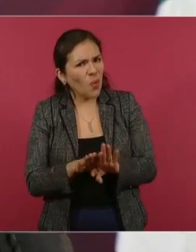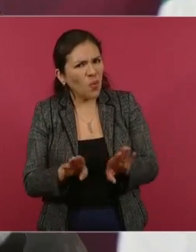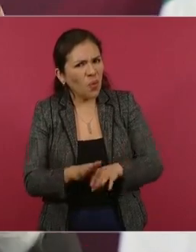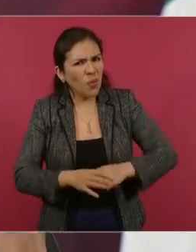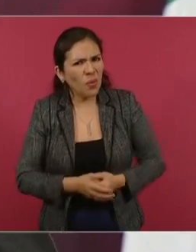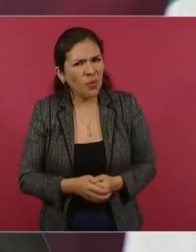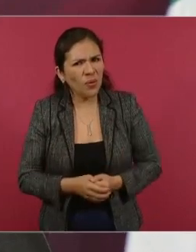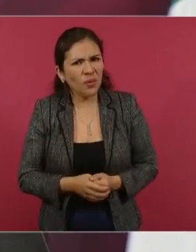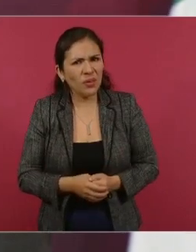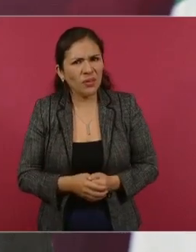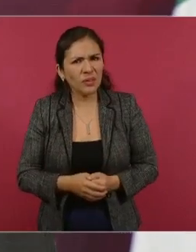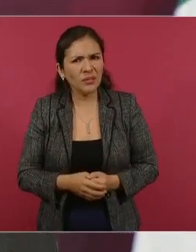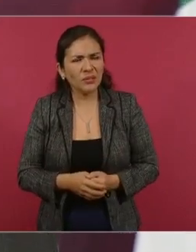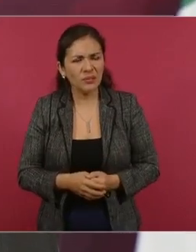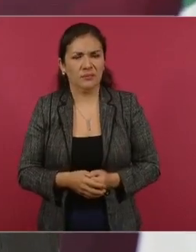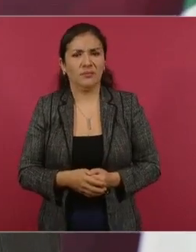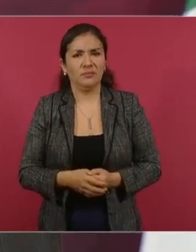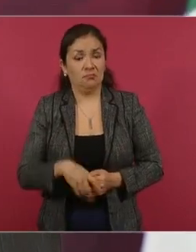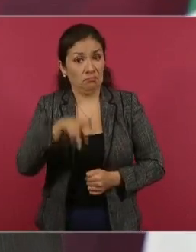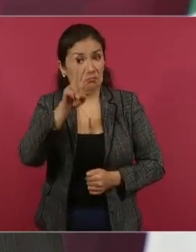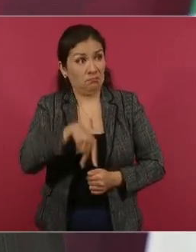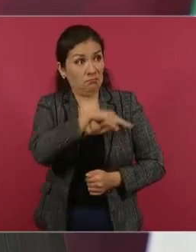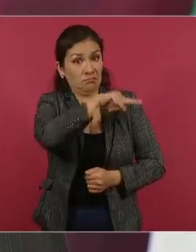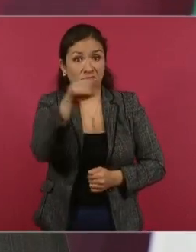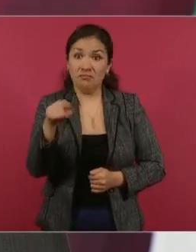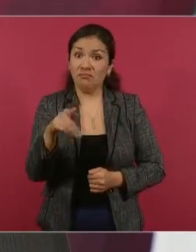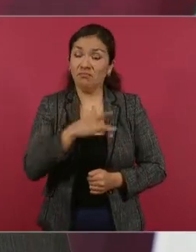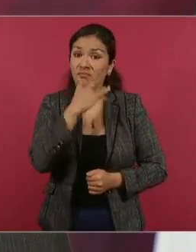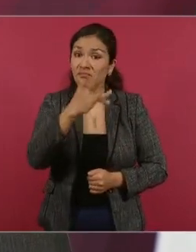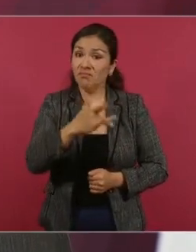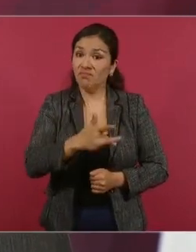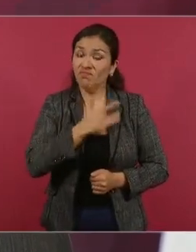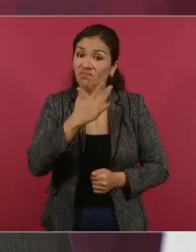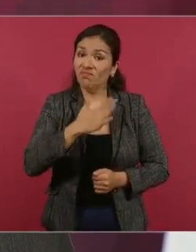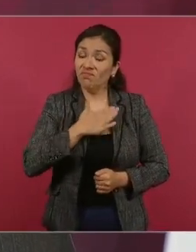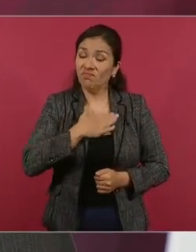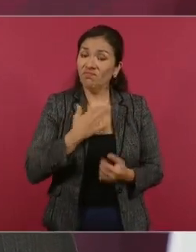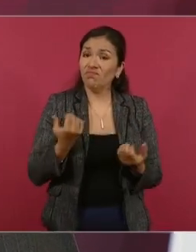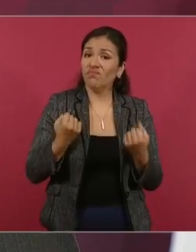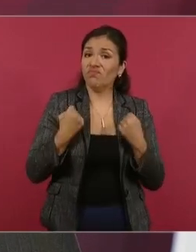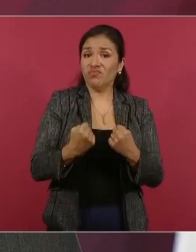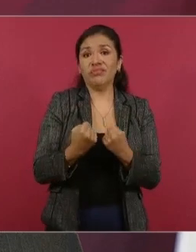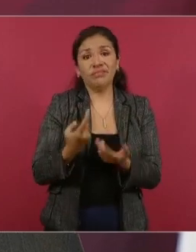O sea, están muy excitados.